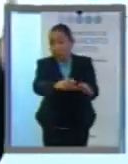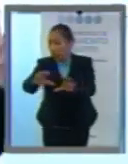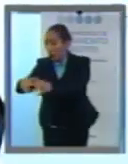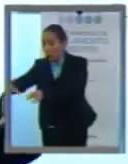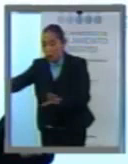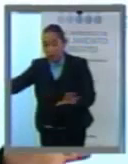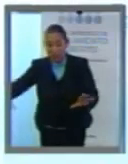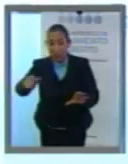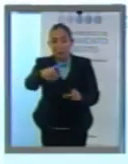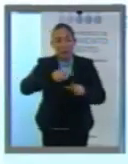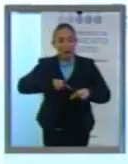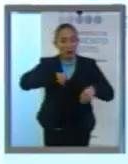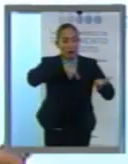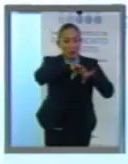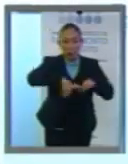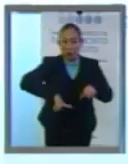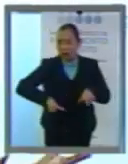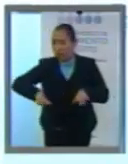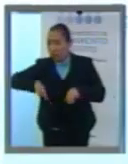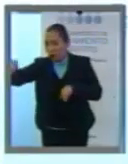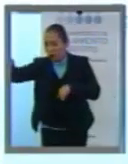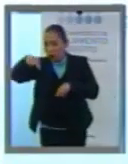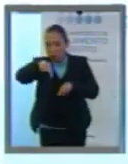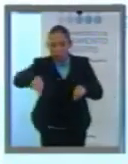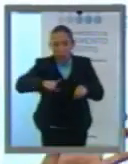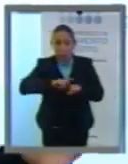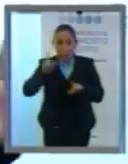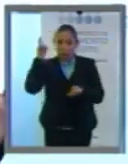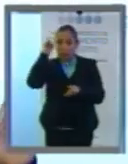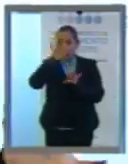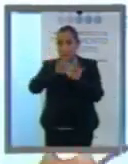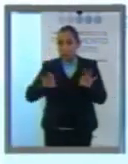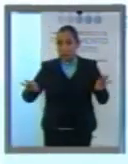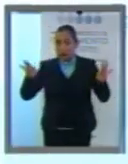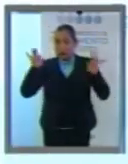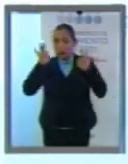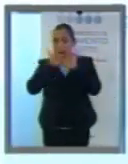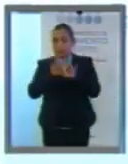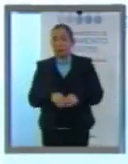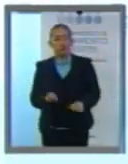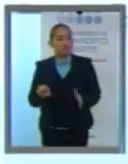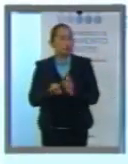y entre servidores y otros, puede ser un desafío importante. Por ejemplo,